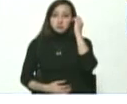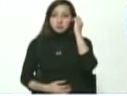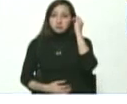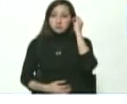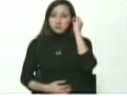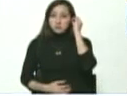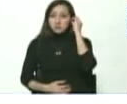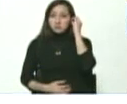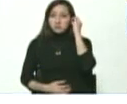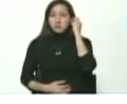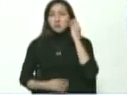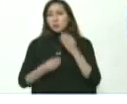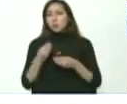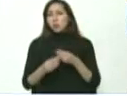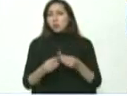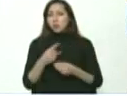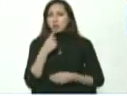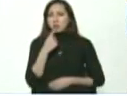¿Cómo es que dicen?